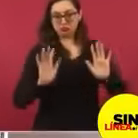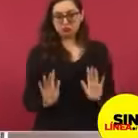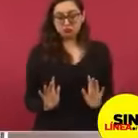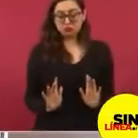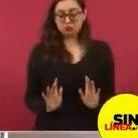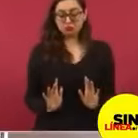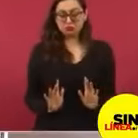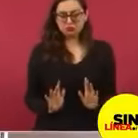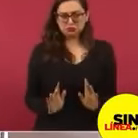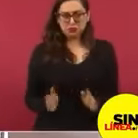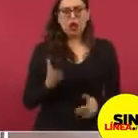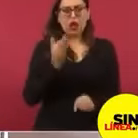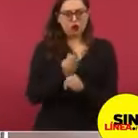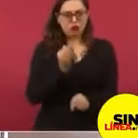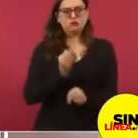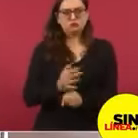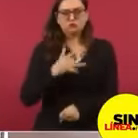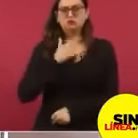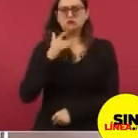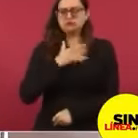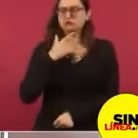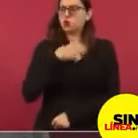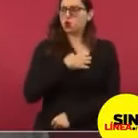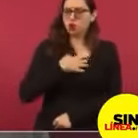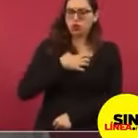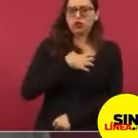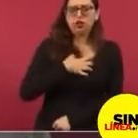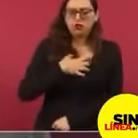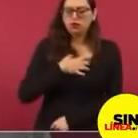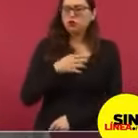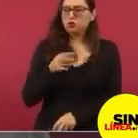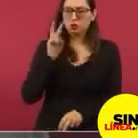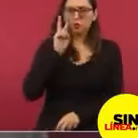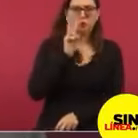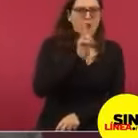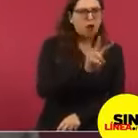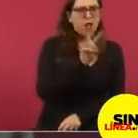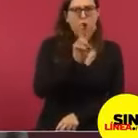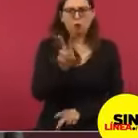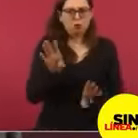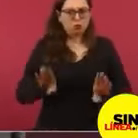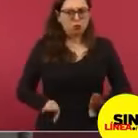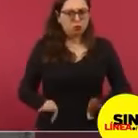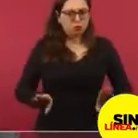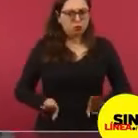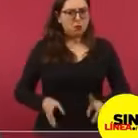pueden contar con el apoyo de la gente son